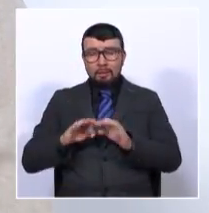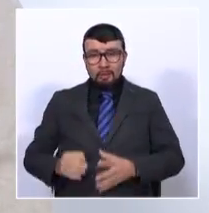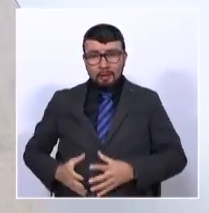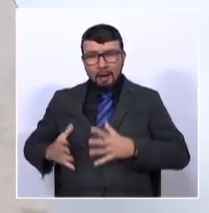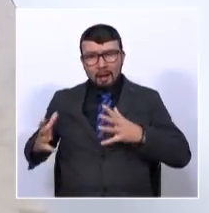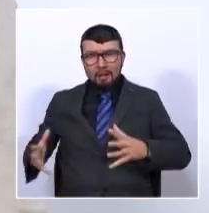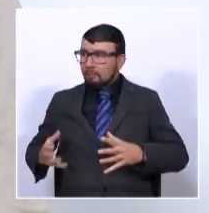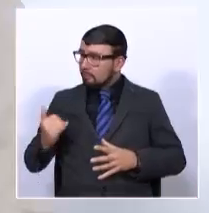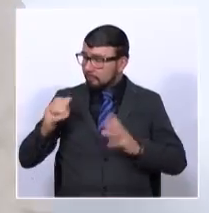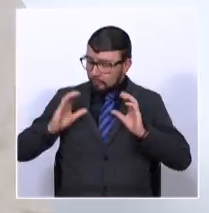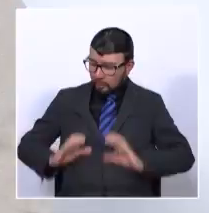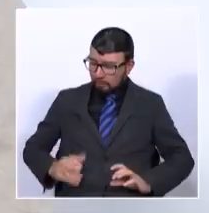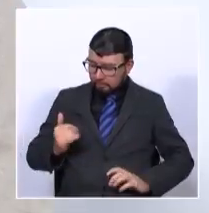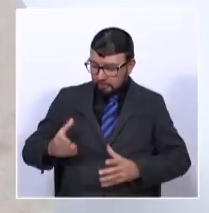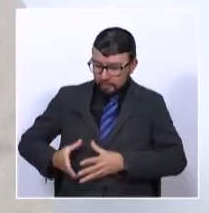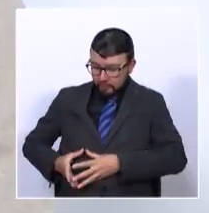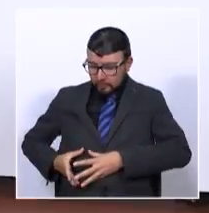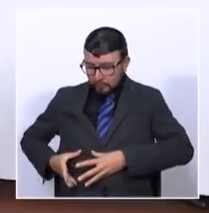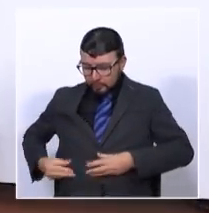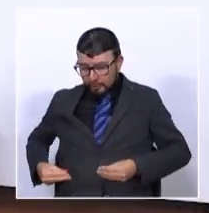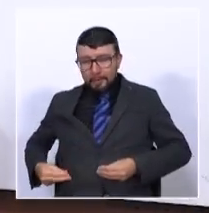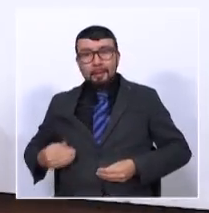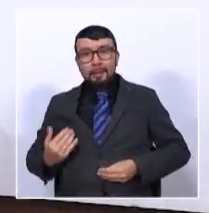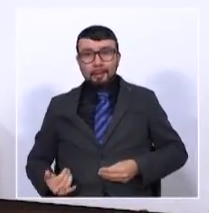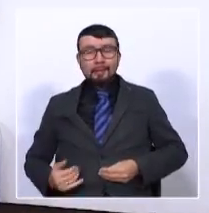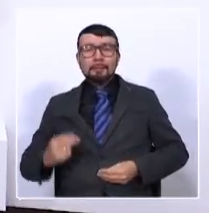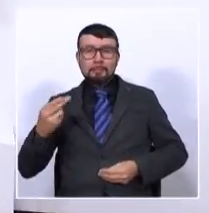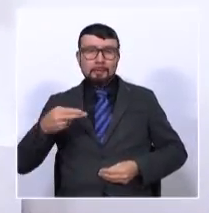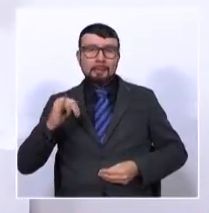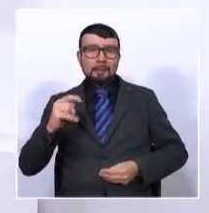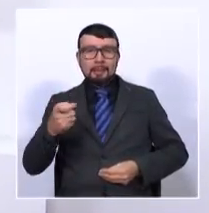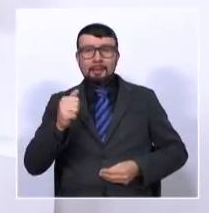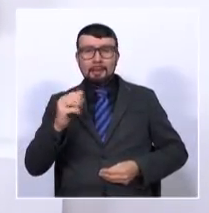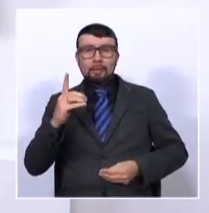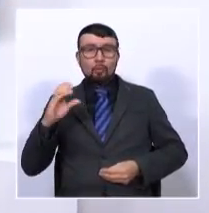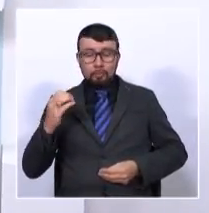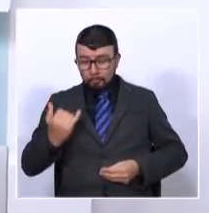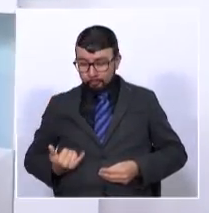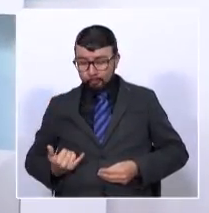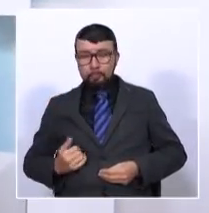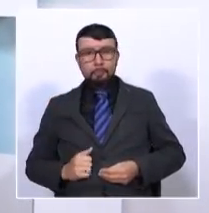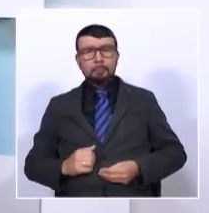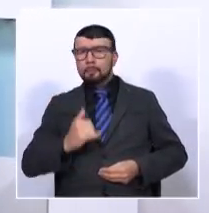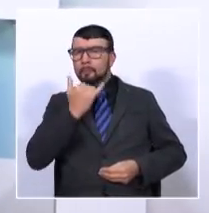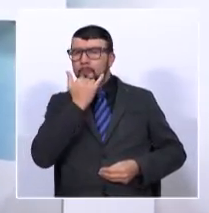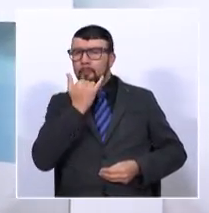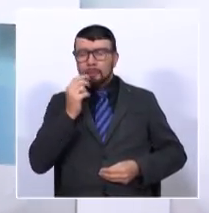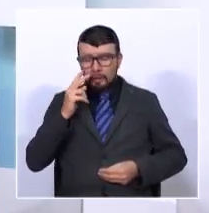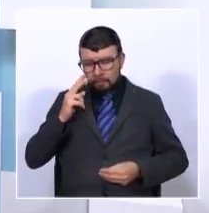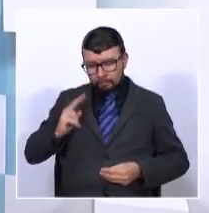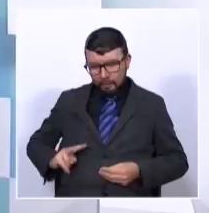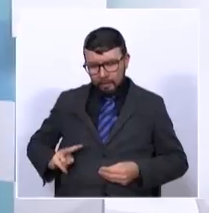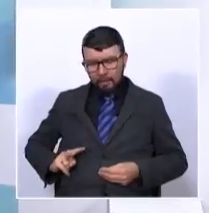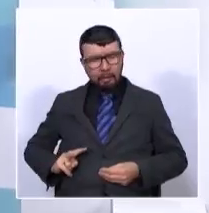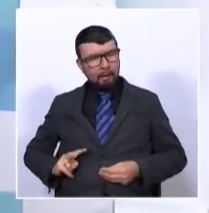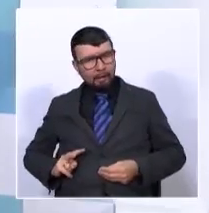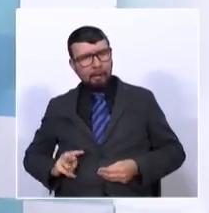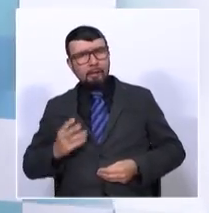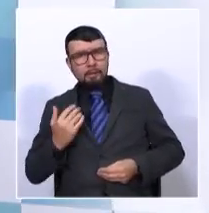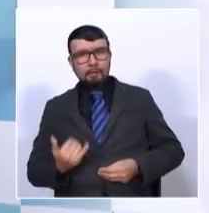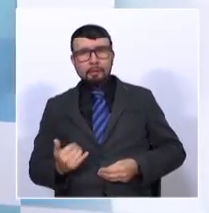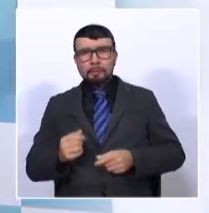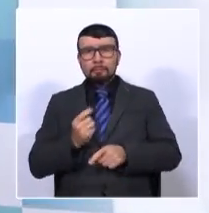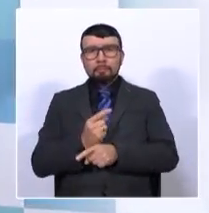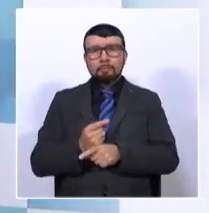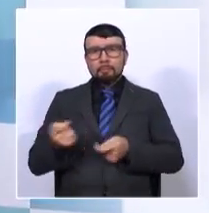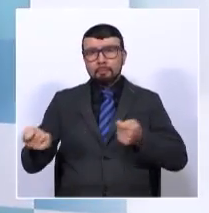que tiene el organismo y es el hígado. Entonces, cuando uno visualiza esto, y aquí en esta